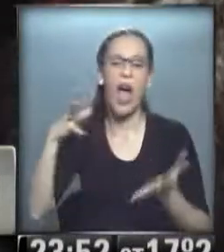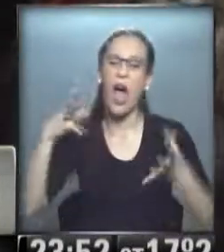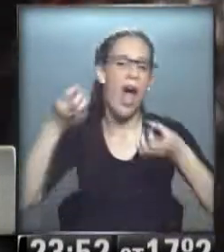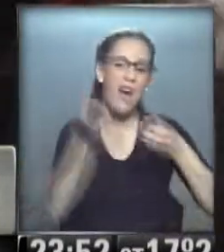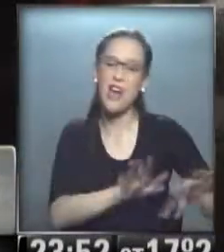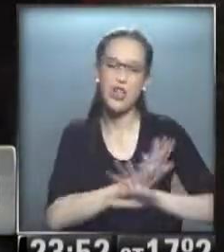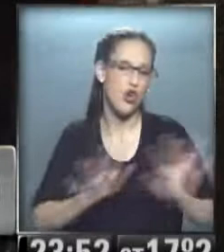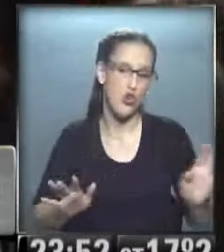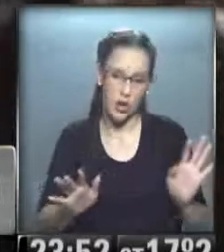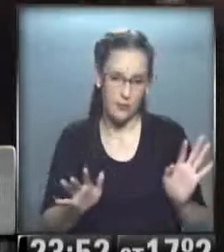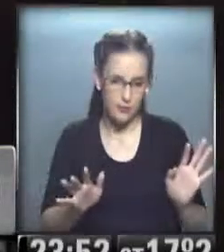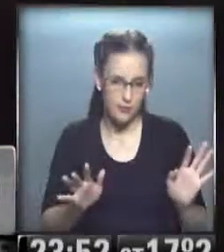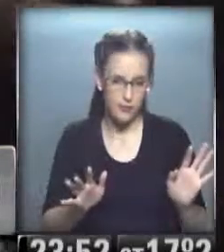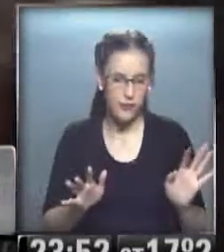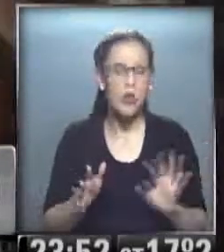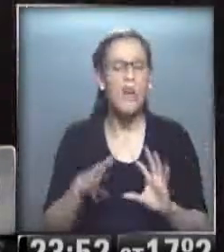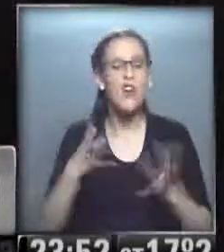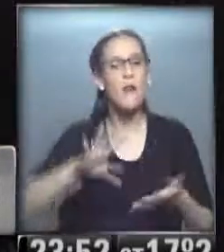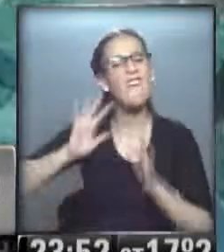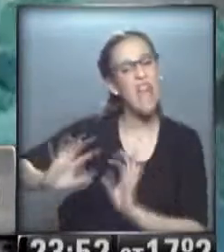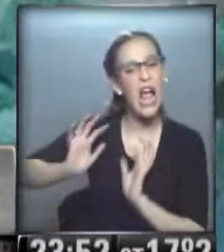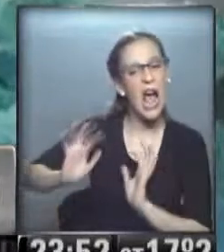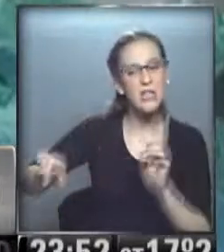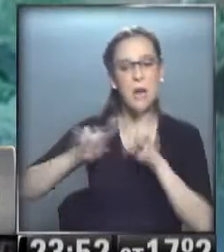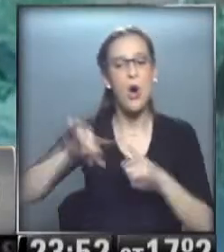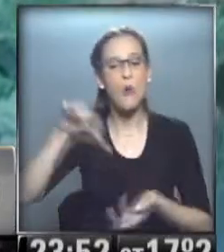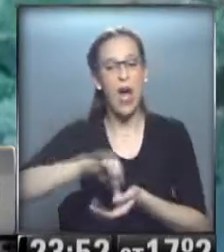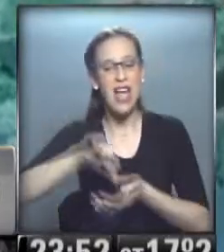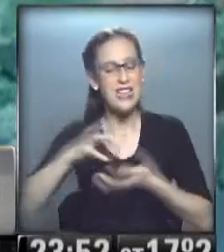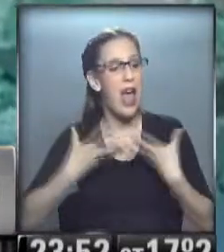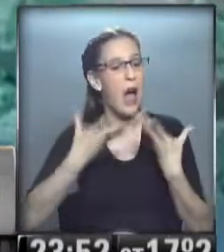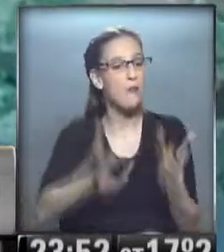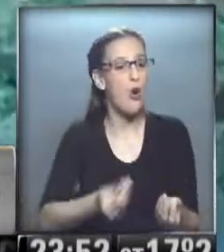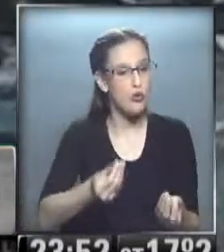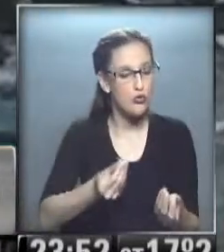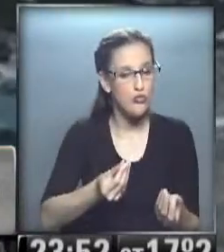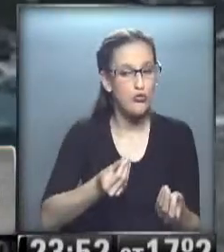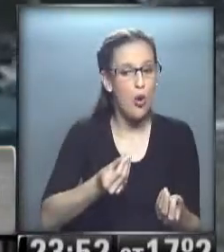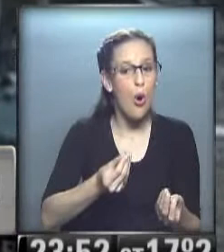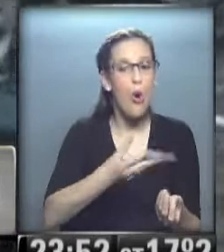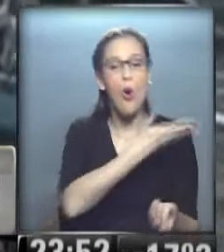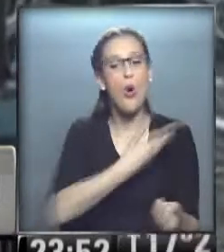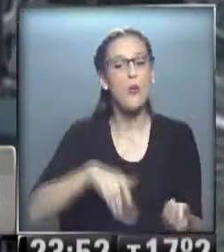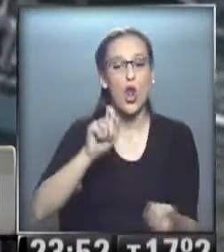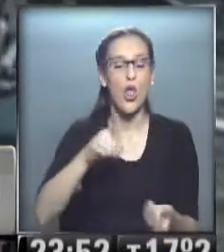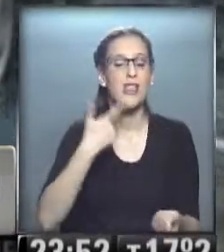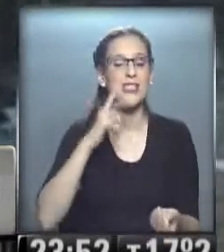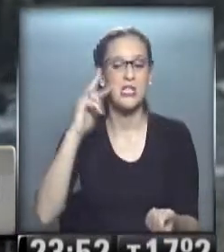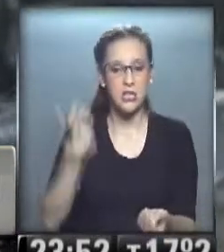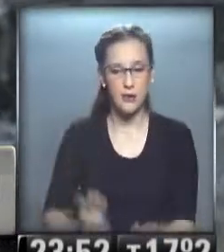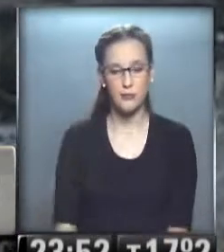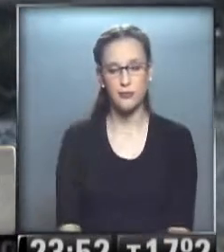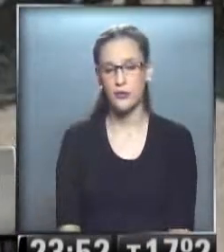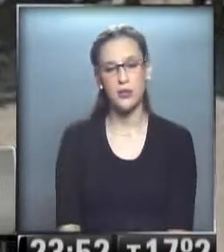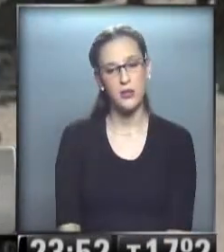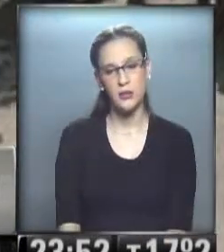la embajada como una represalia por el apoyo de este país al gobierno de Al-Assad en la guerra civil de Siria.